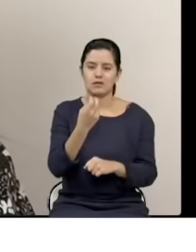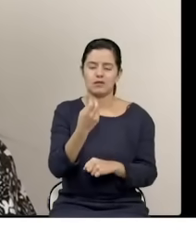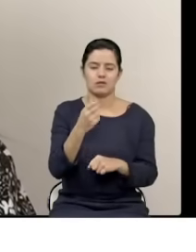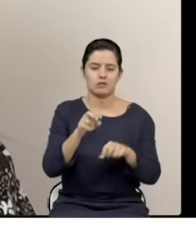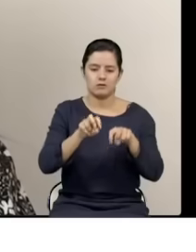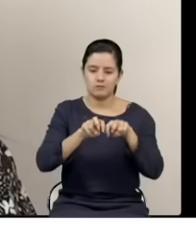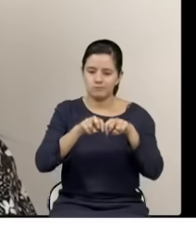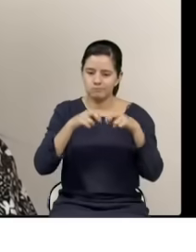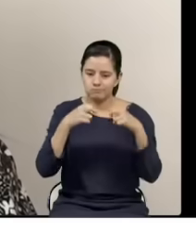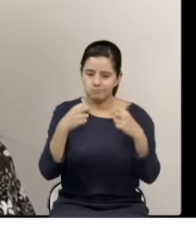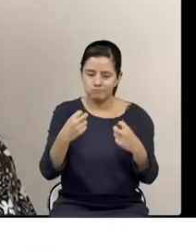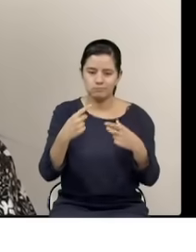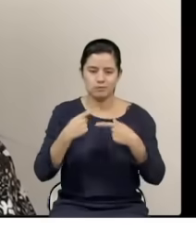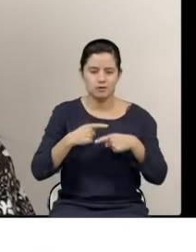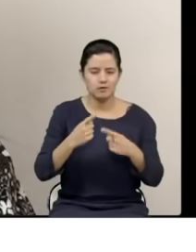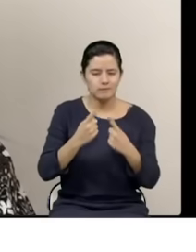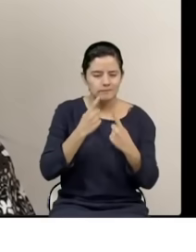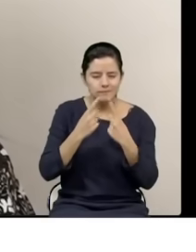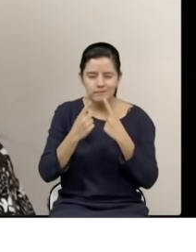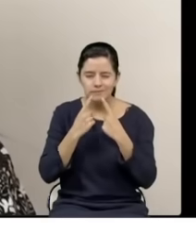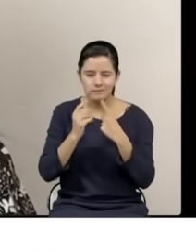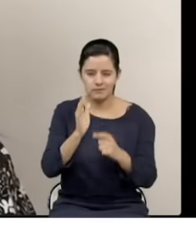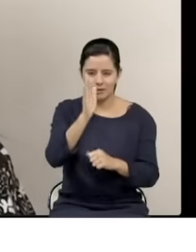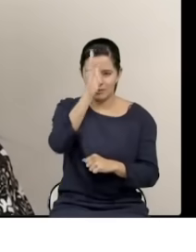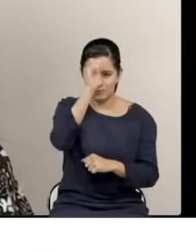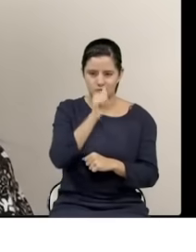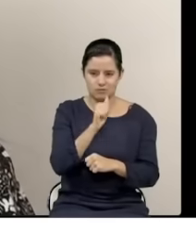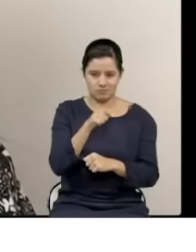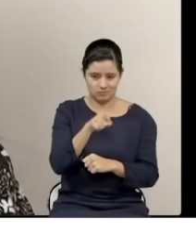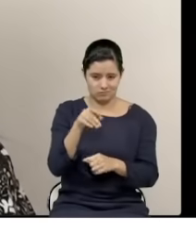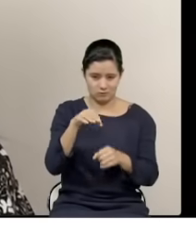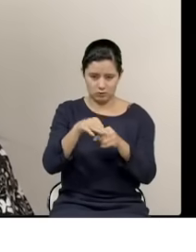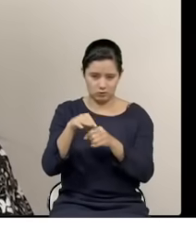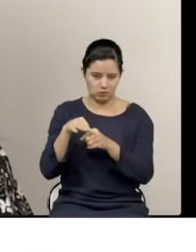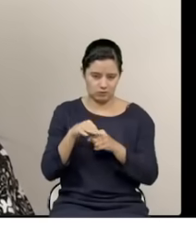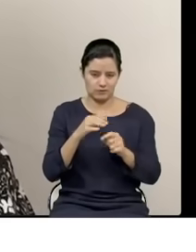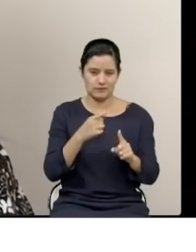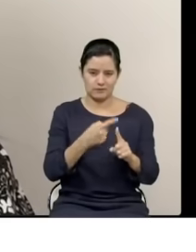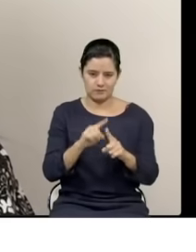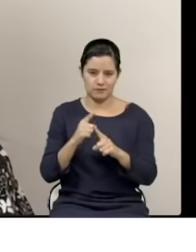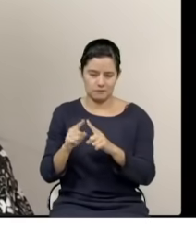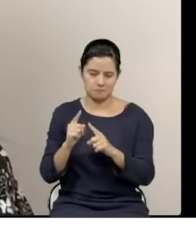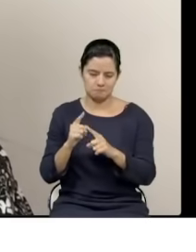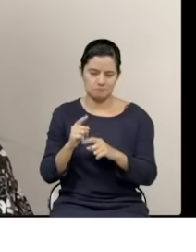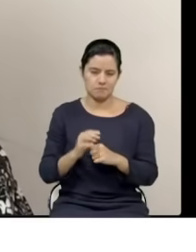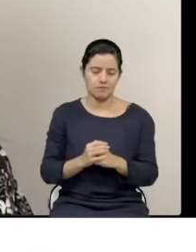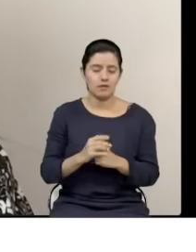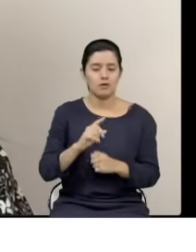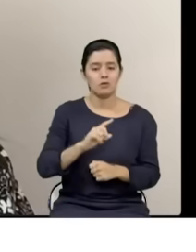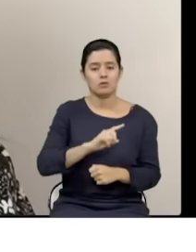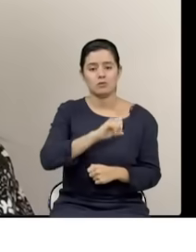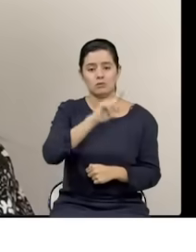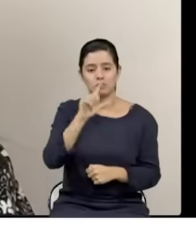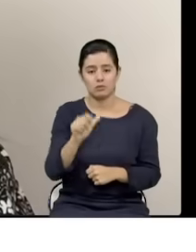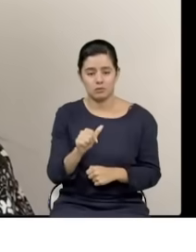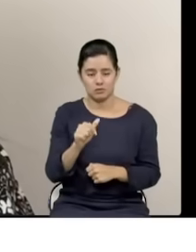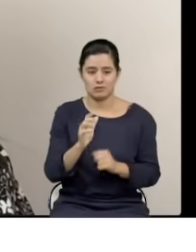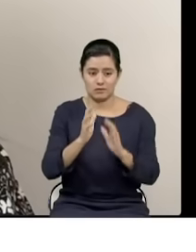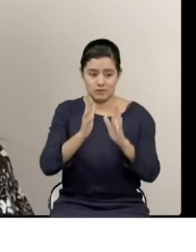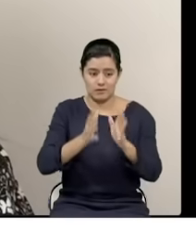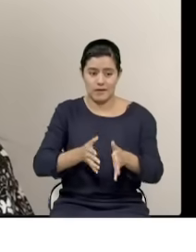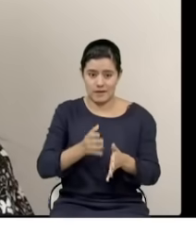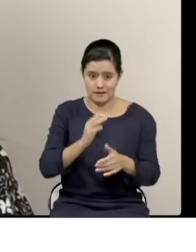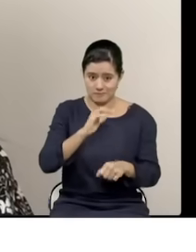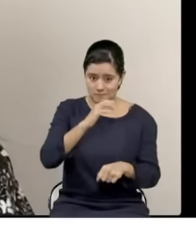se toman decisiones en los órganos colegiados a partir de eso emprendí una serie de comunicaciones